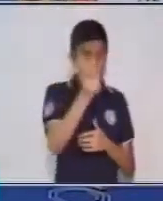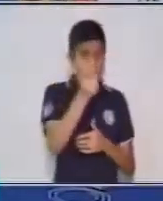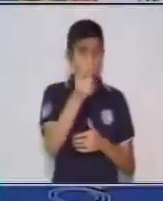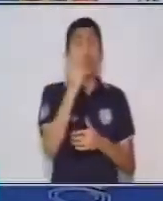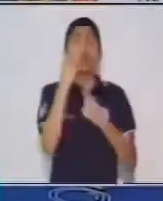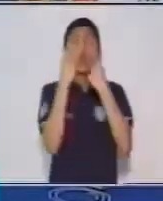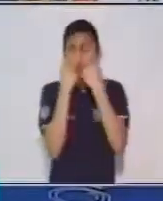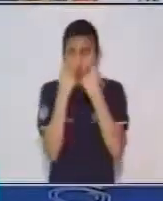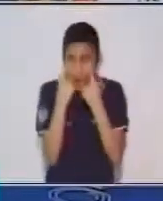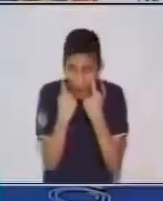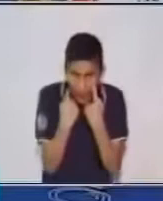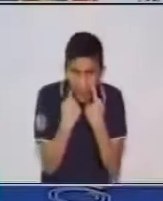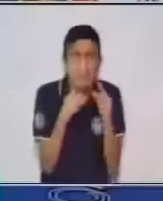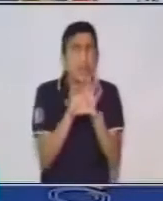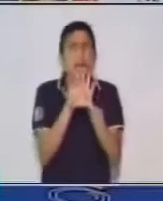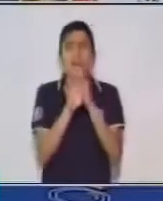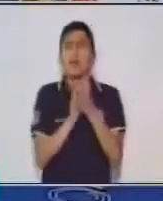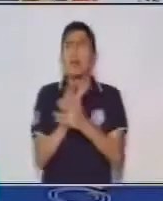lloraras.